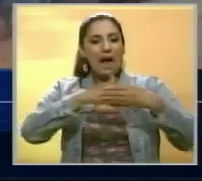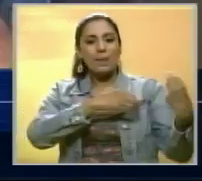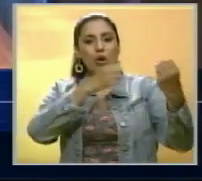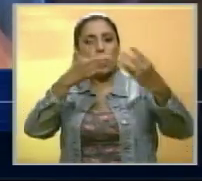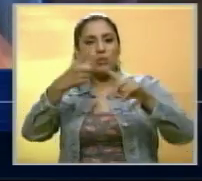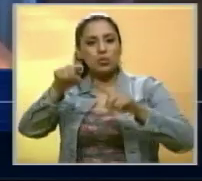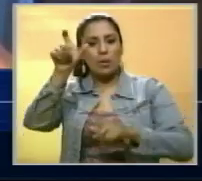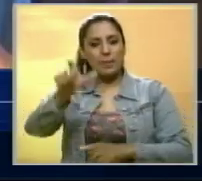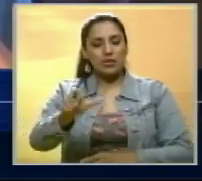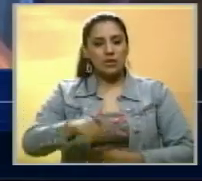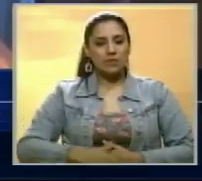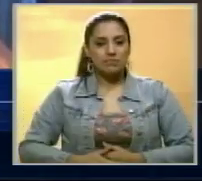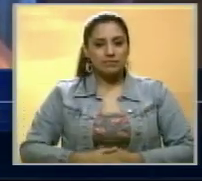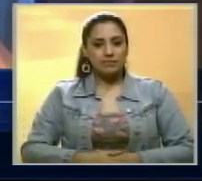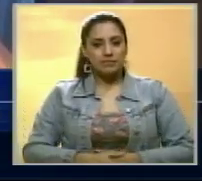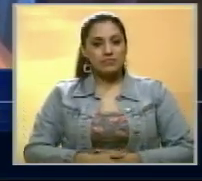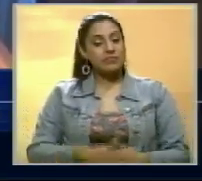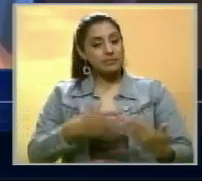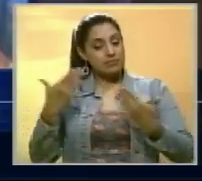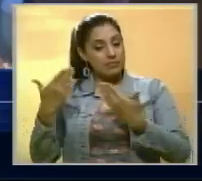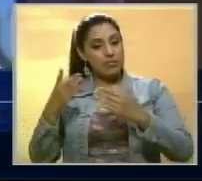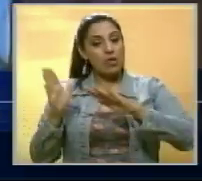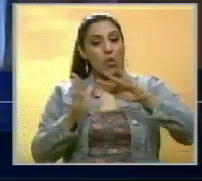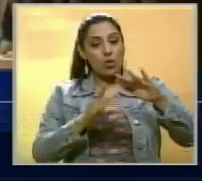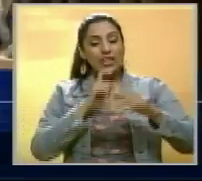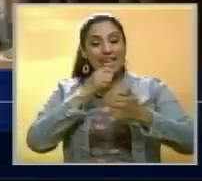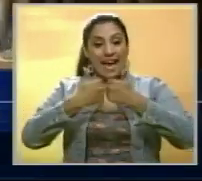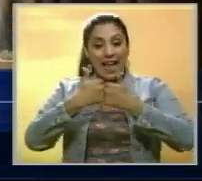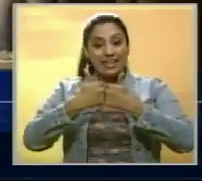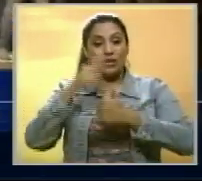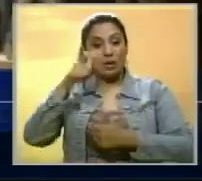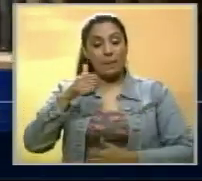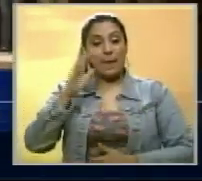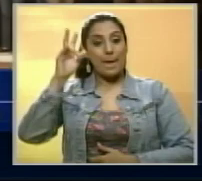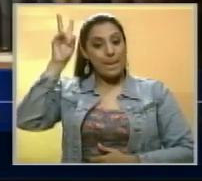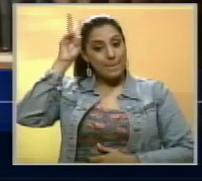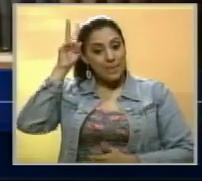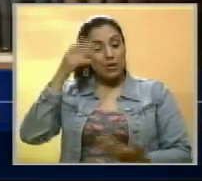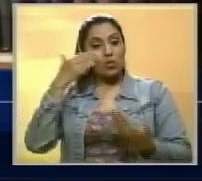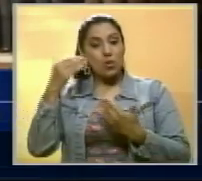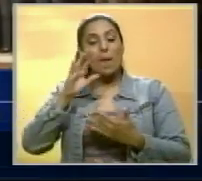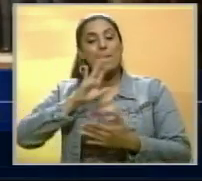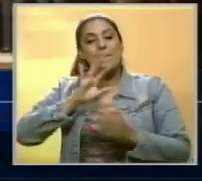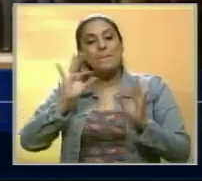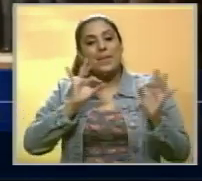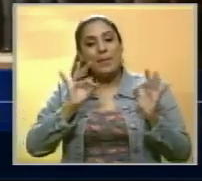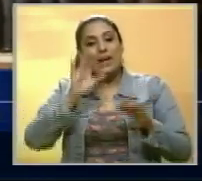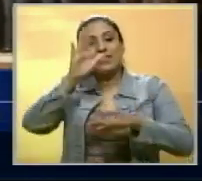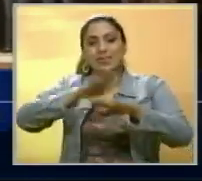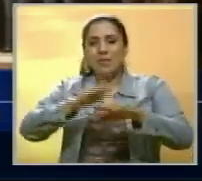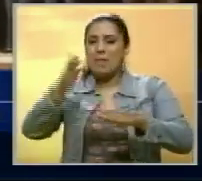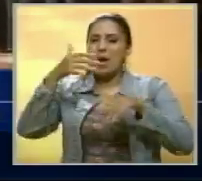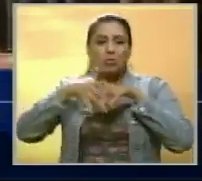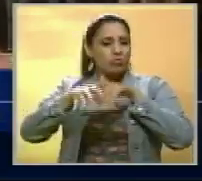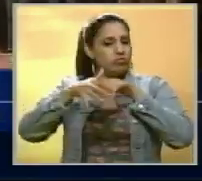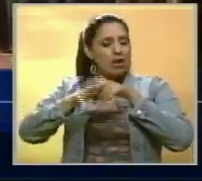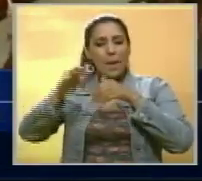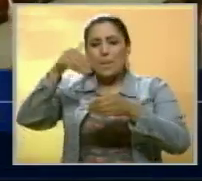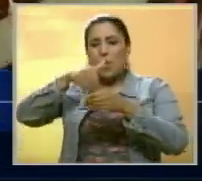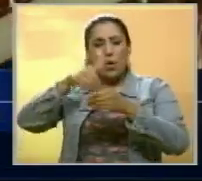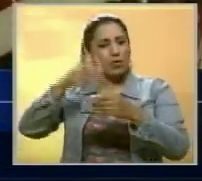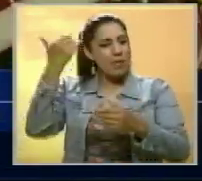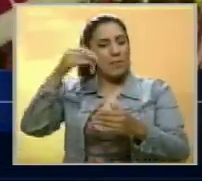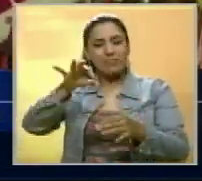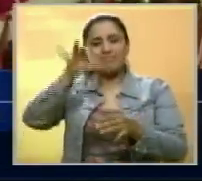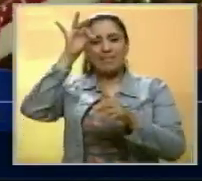Hunt. Por otra parte, el contrincante Pedro Pablo Kuczynski llamó a los peruanos a movilizarse para el voto y